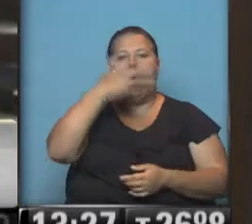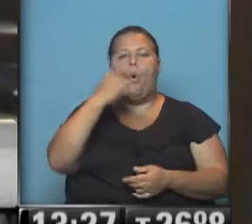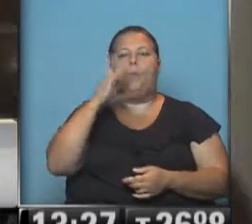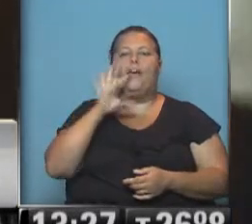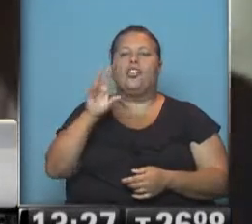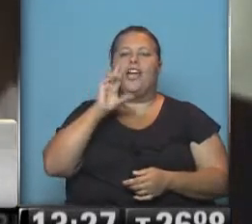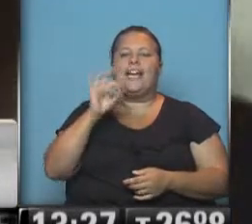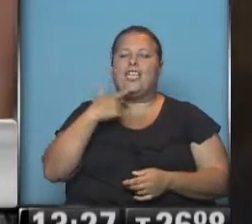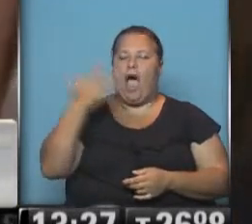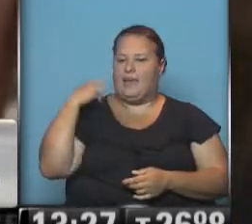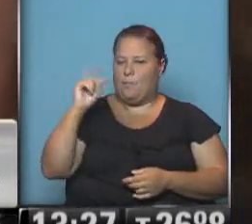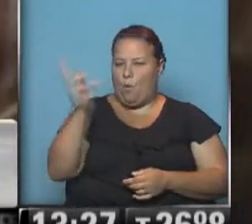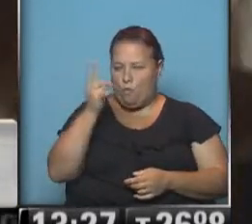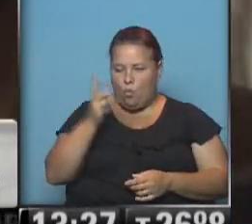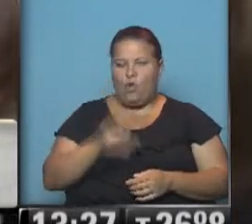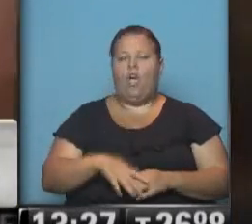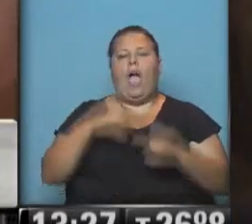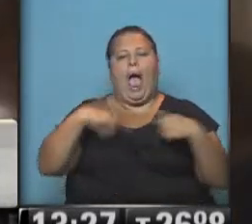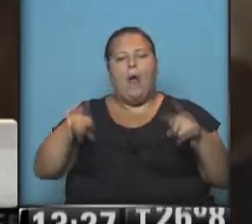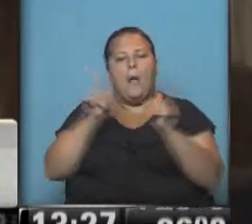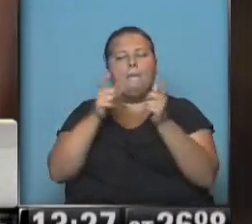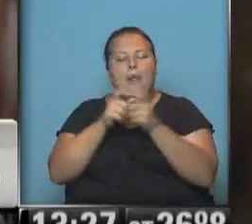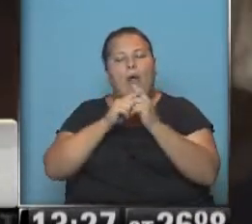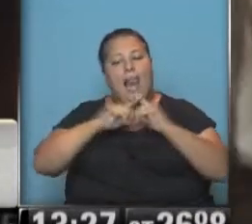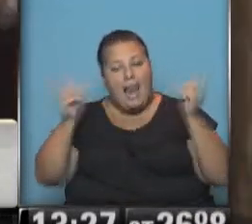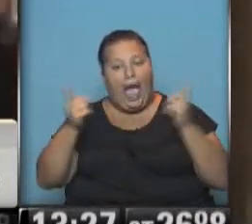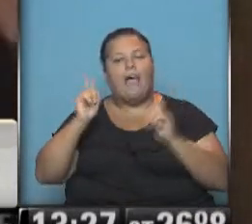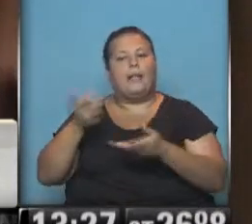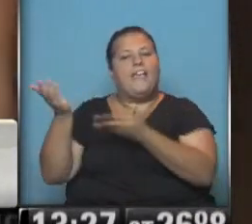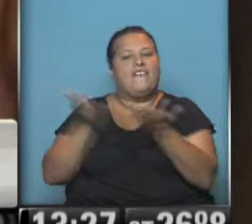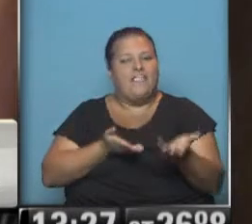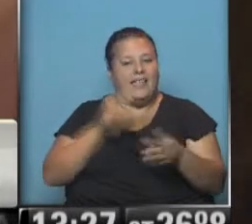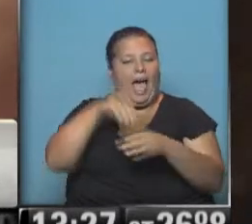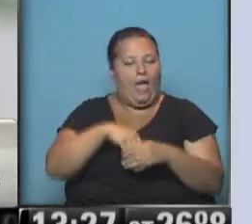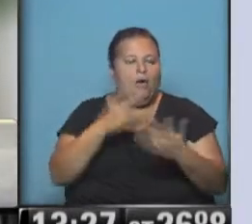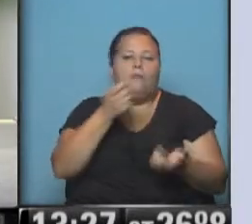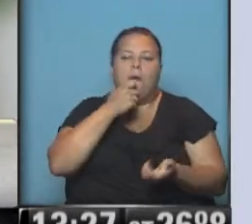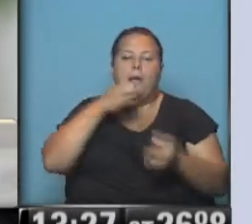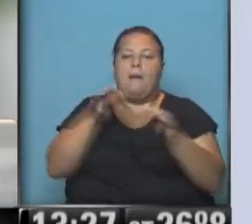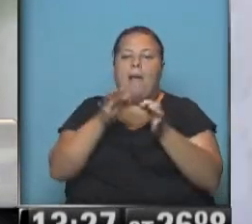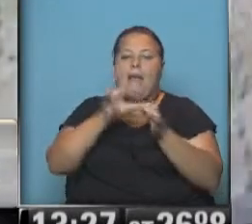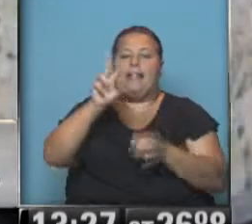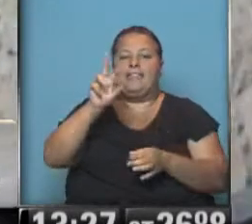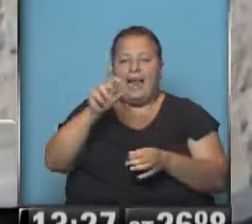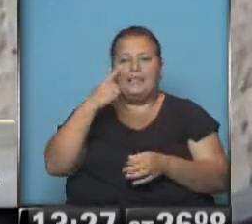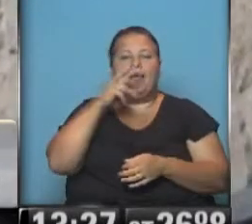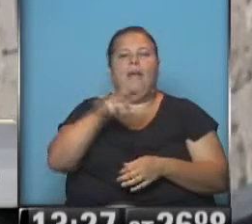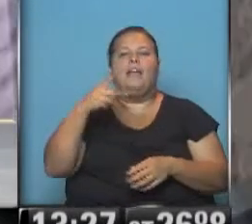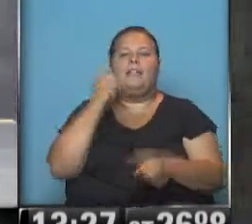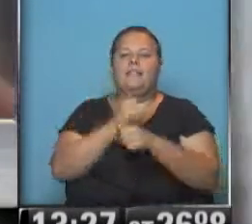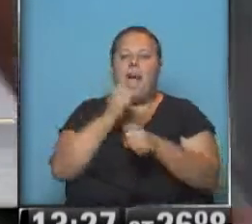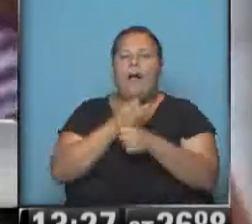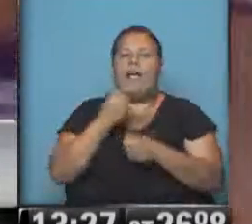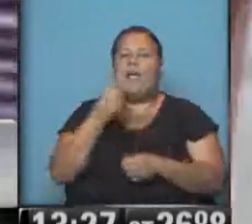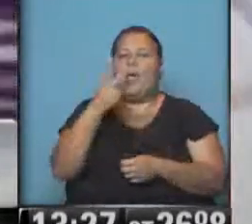cineasta recientemente fallecido hay algunos largometrajes que son invitados a participar por ejemplo malvinas 30 miradas que reúne el trabajo de